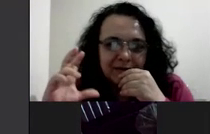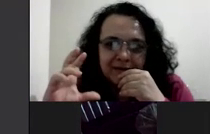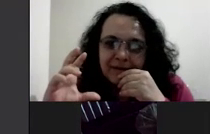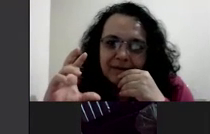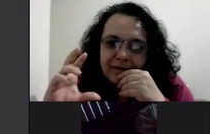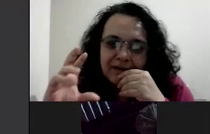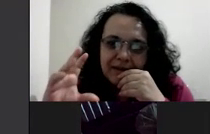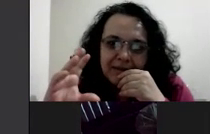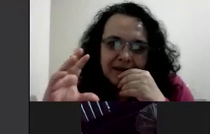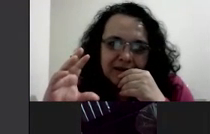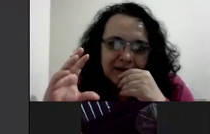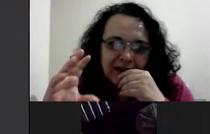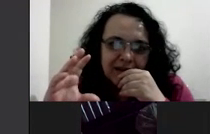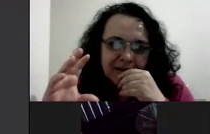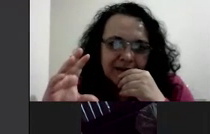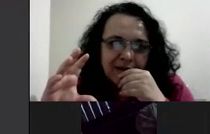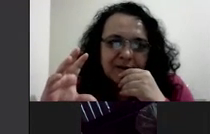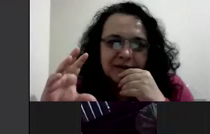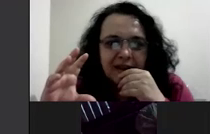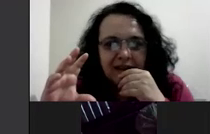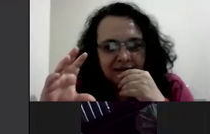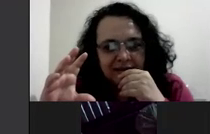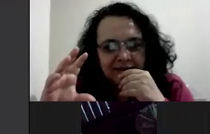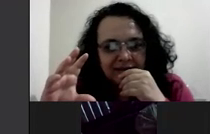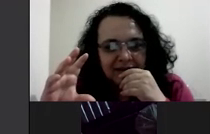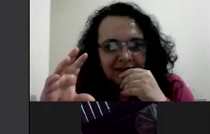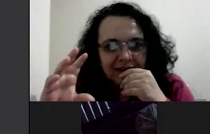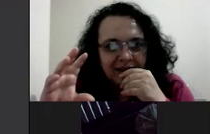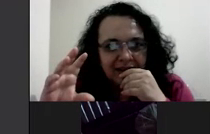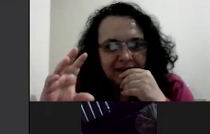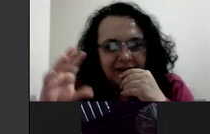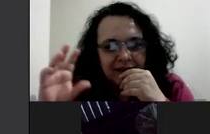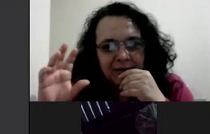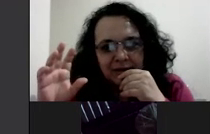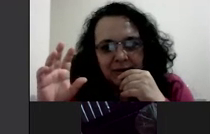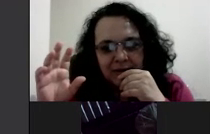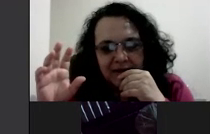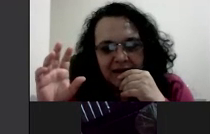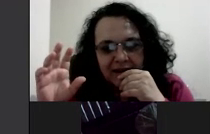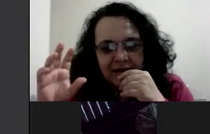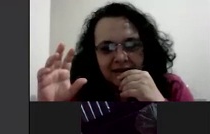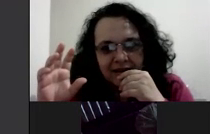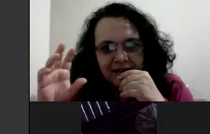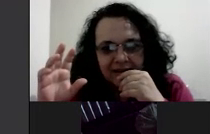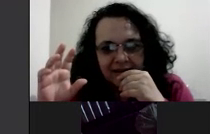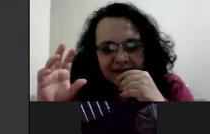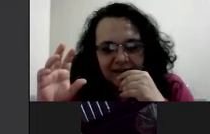son multivitaminas y son grandes traen como 100 y te vas a tomar solo una diaria.